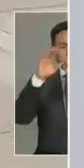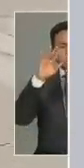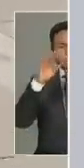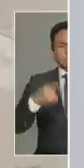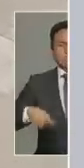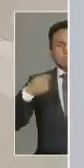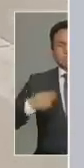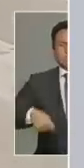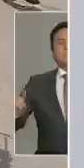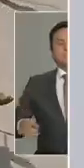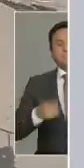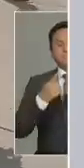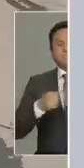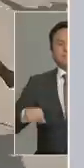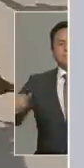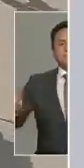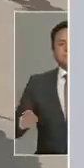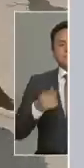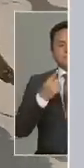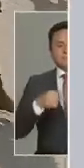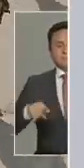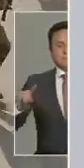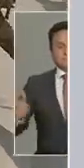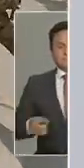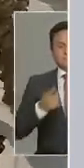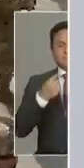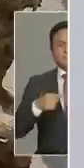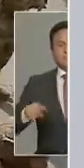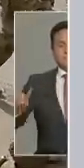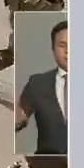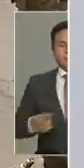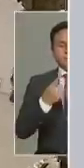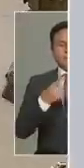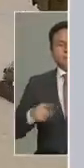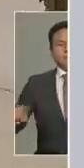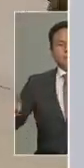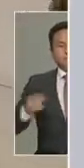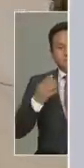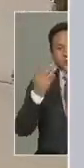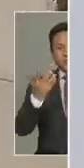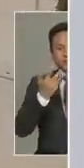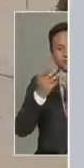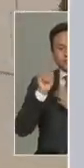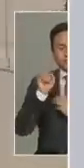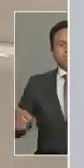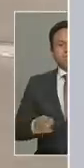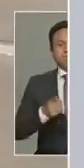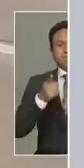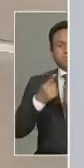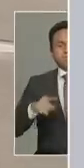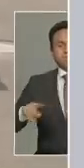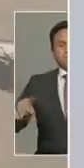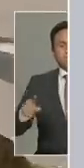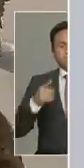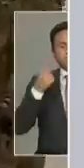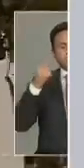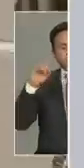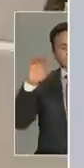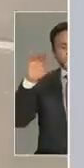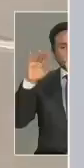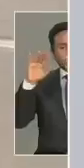el embajador israelí en Chile? Bueno, nosotros, como bien ustedes saben, tenemos relaciones diplomáticas con todos los